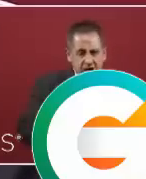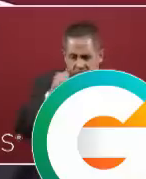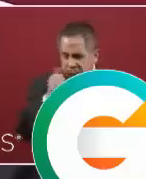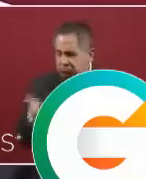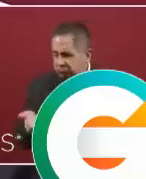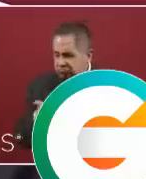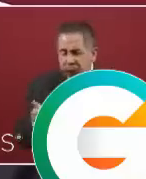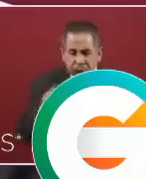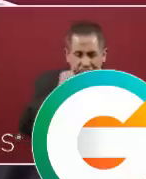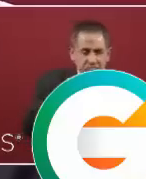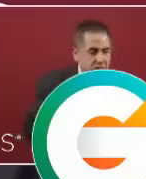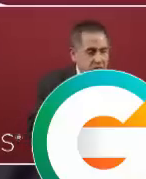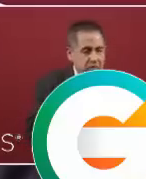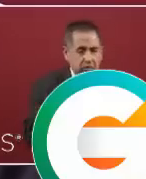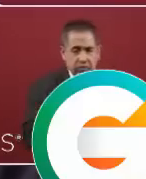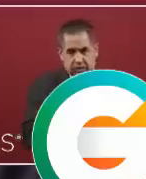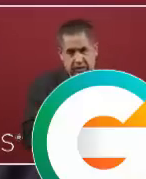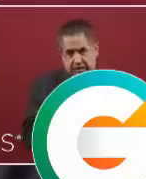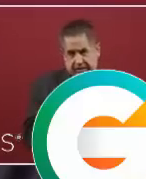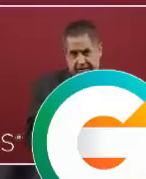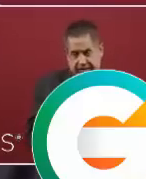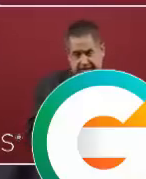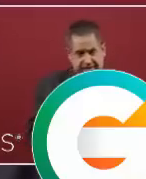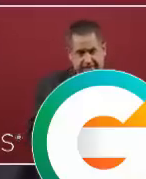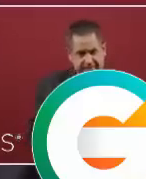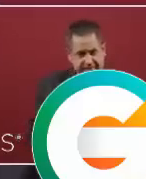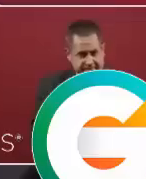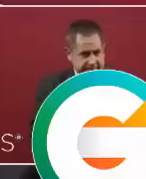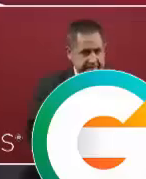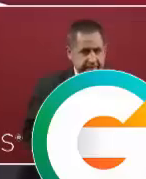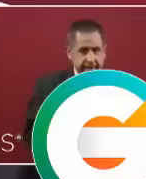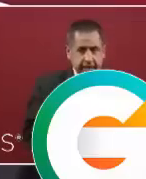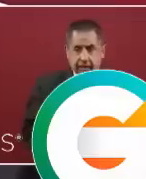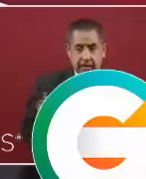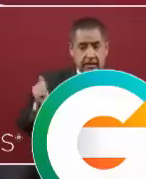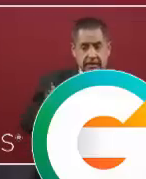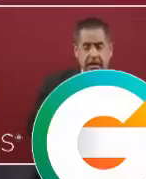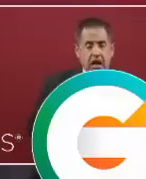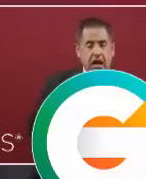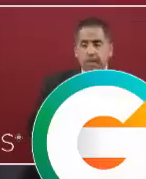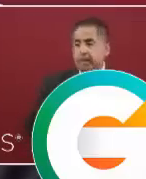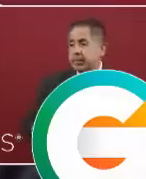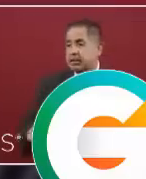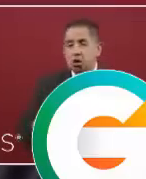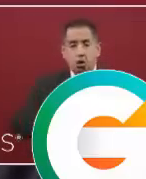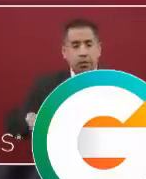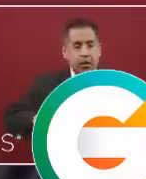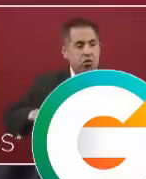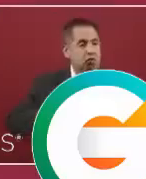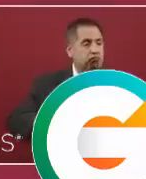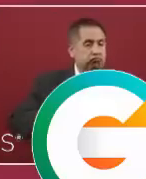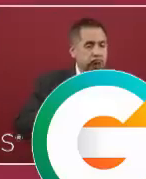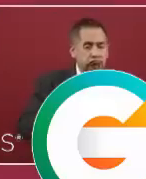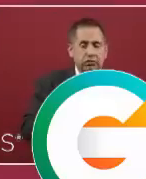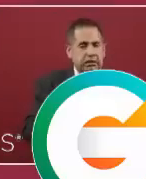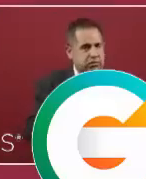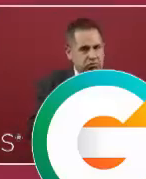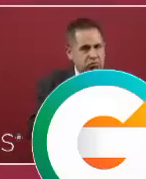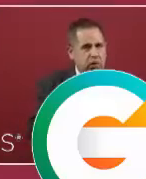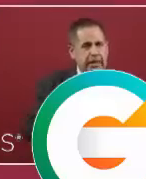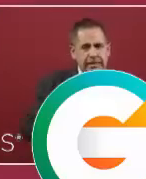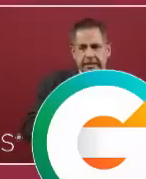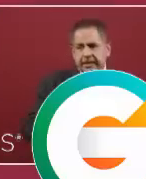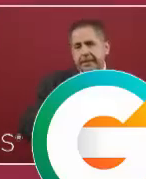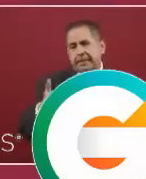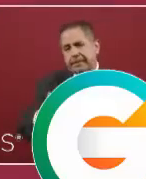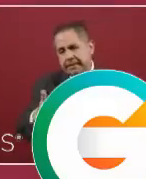atendiendo el problema como lo hacemos desde que llegamos al gobierno y lo vamos a seguir